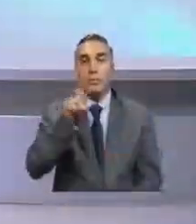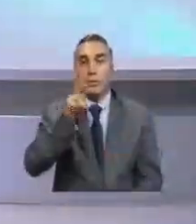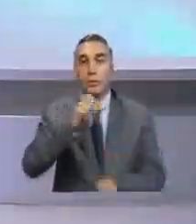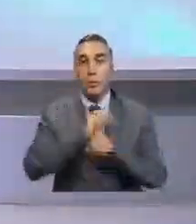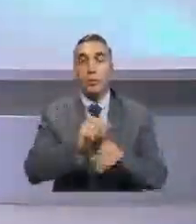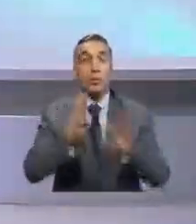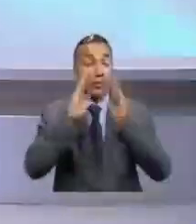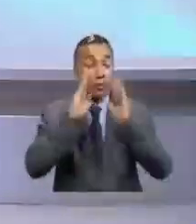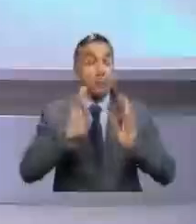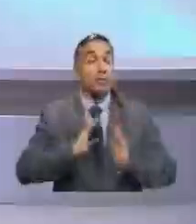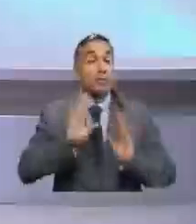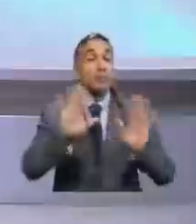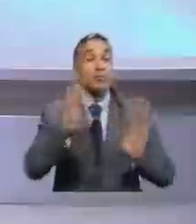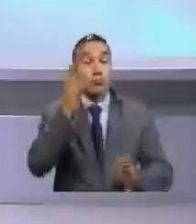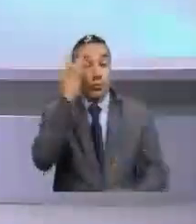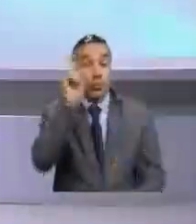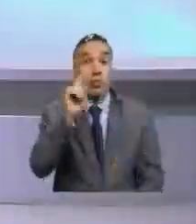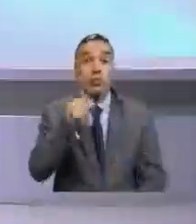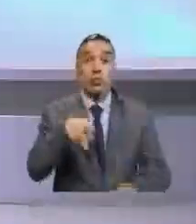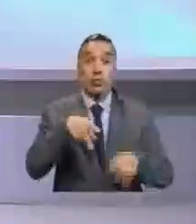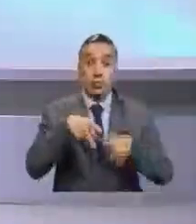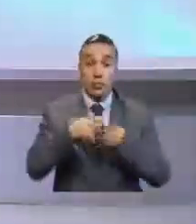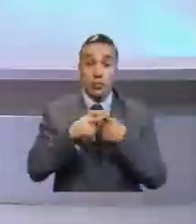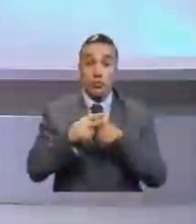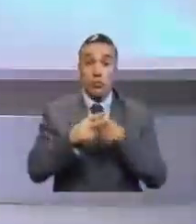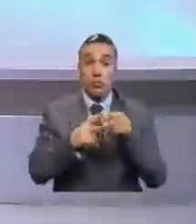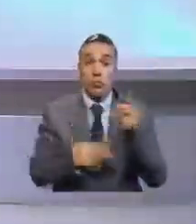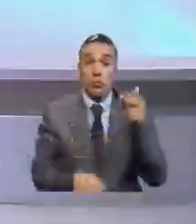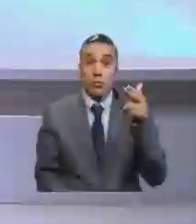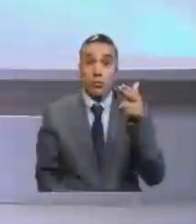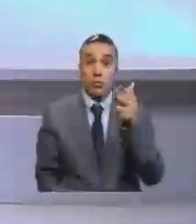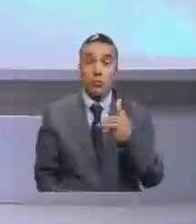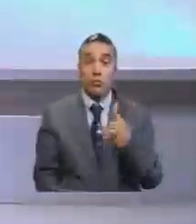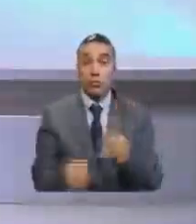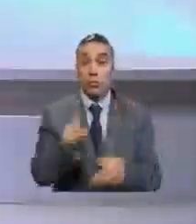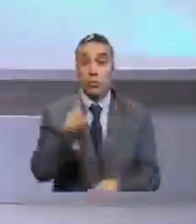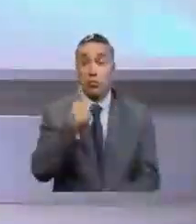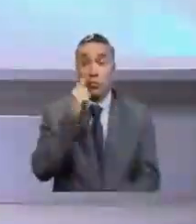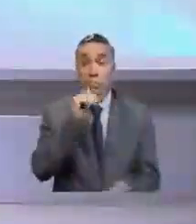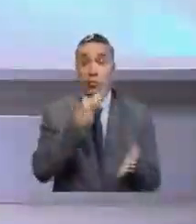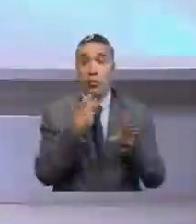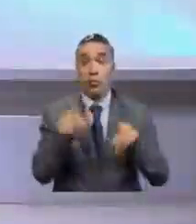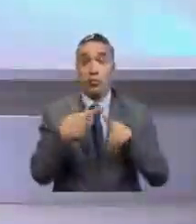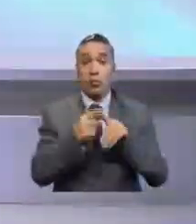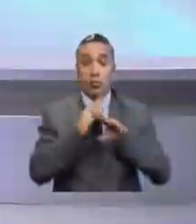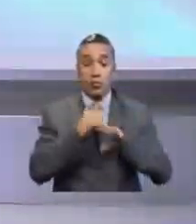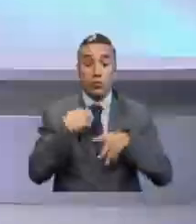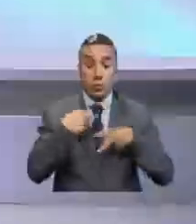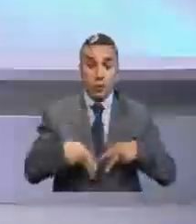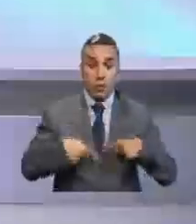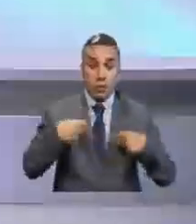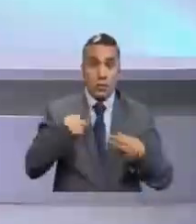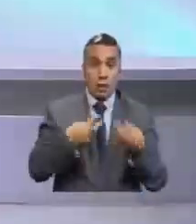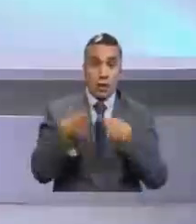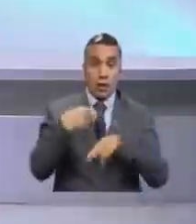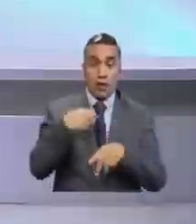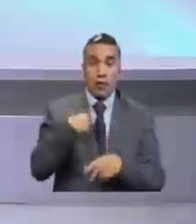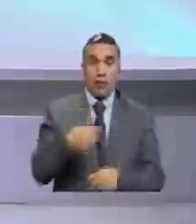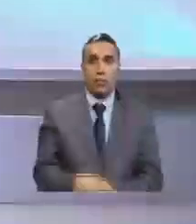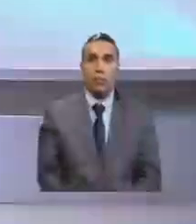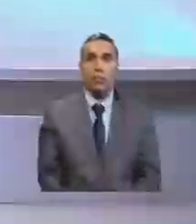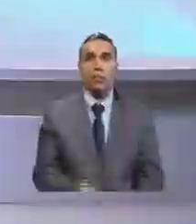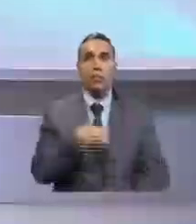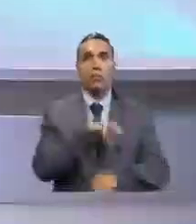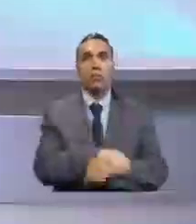7 de la mañana con 20 minutos, y atención porque mecánico que disparó a un delincuente cuando defendía su vida, su negocio,